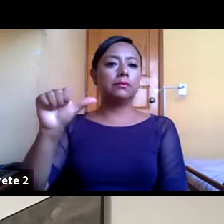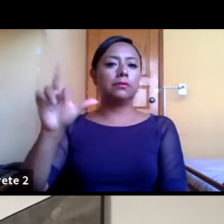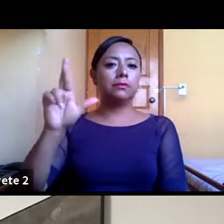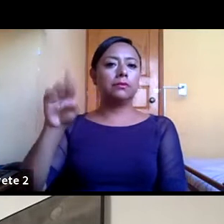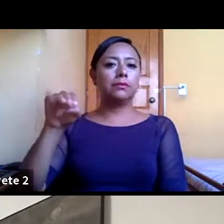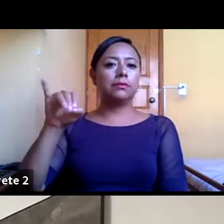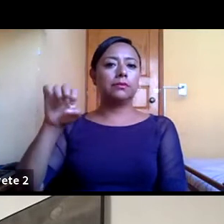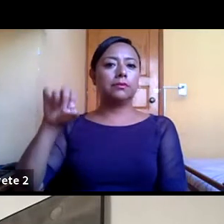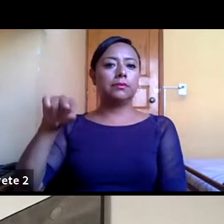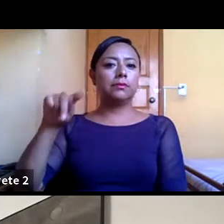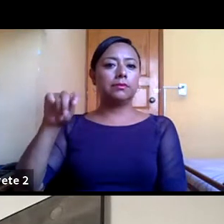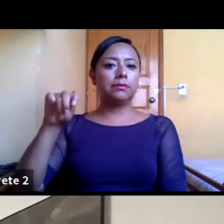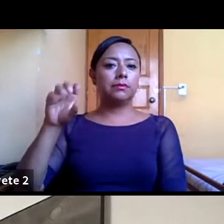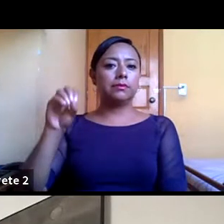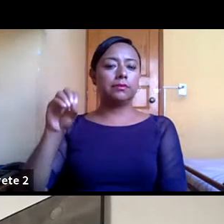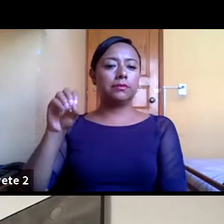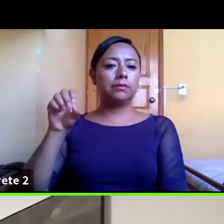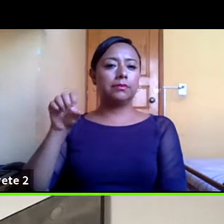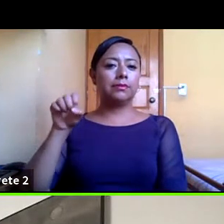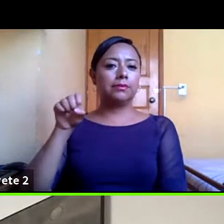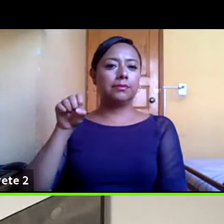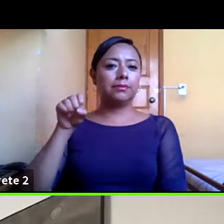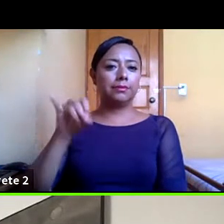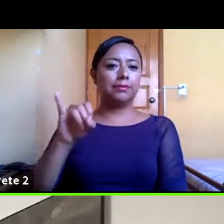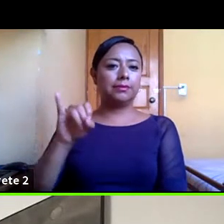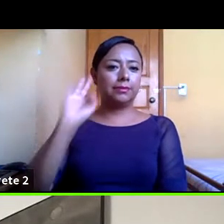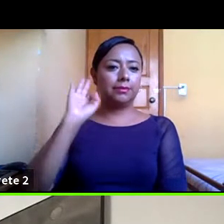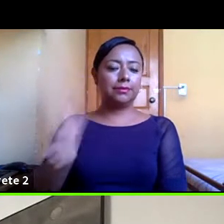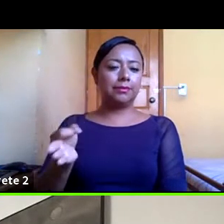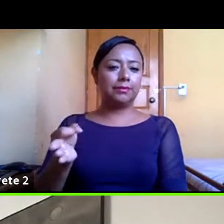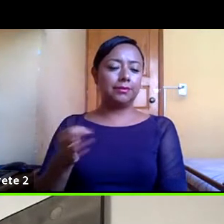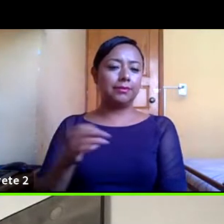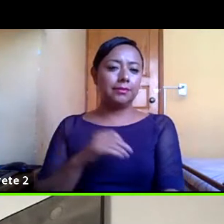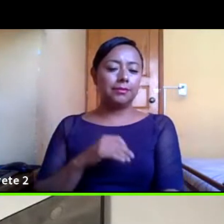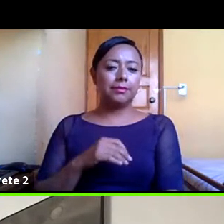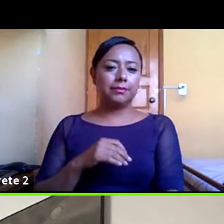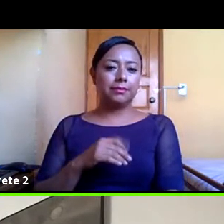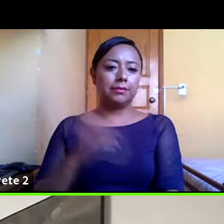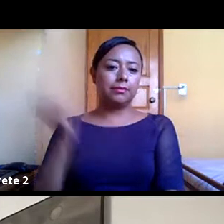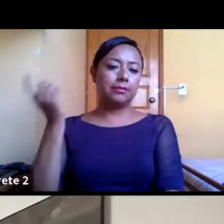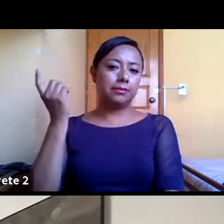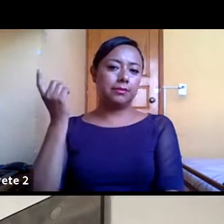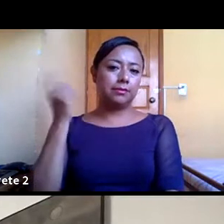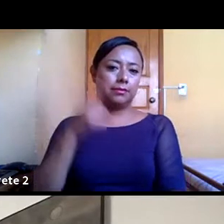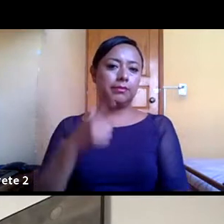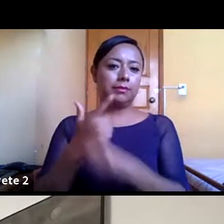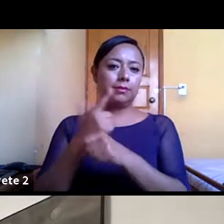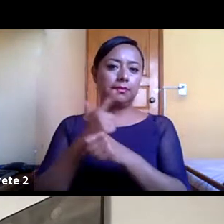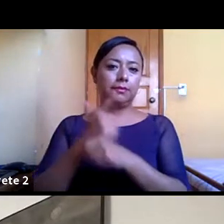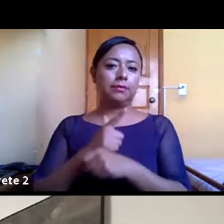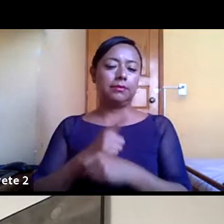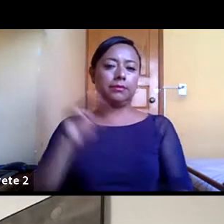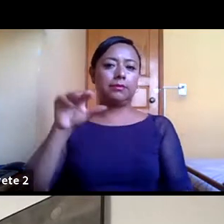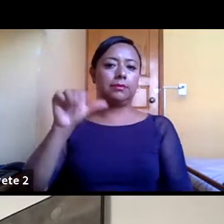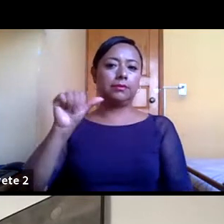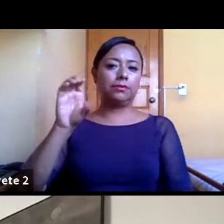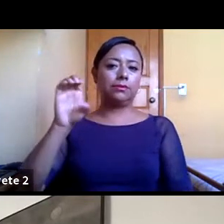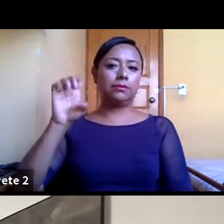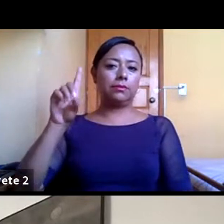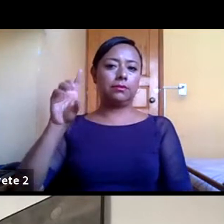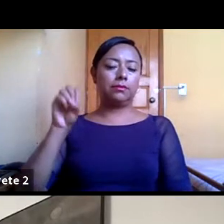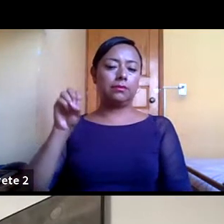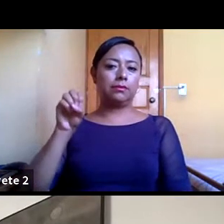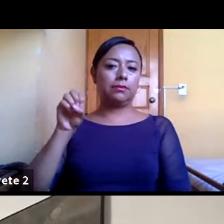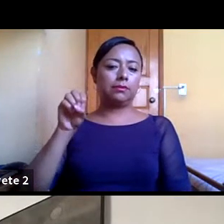Gómez. Lilia María Sarmiento Gómez, a favor. Licenciado Miguel Ángel Macedo Escartín. Miguel